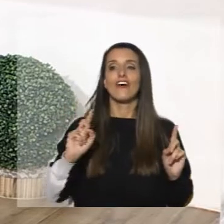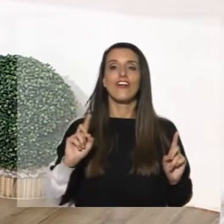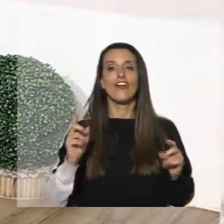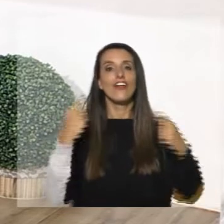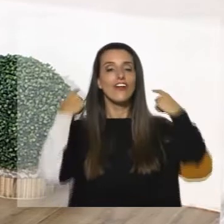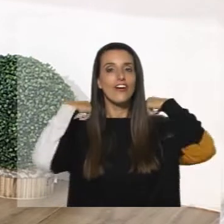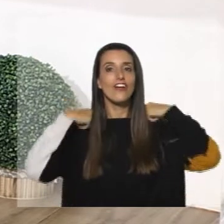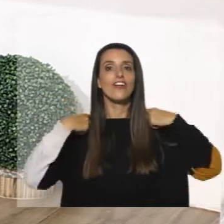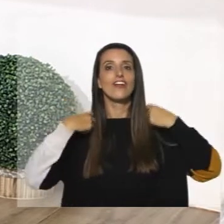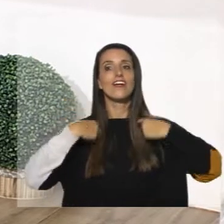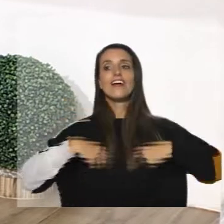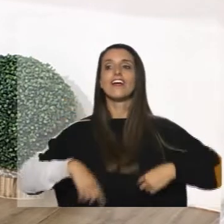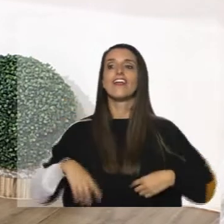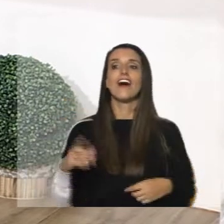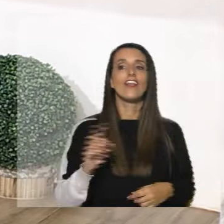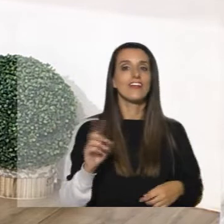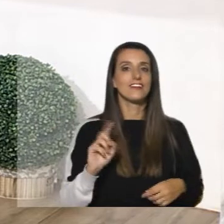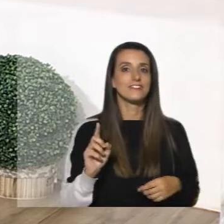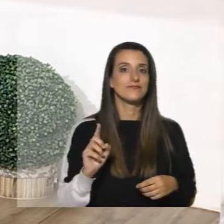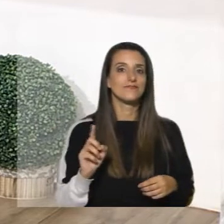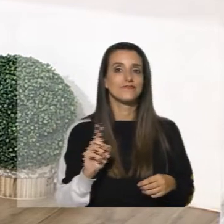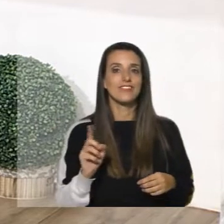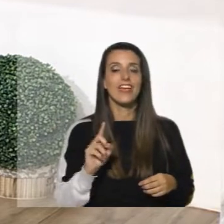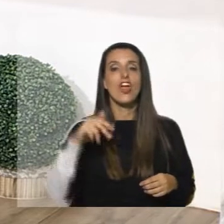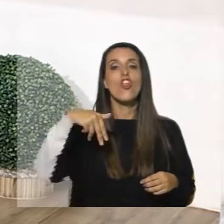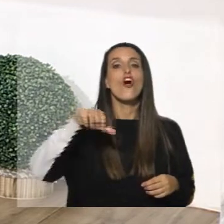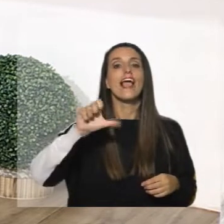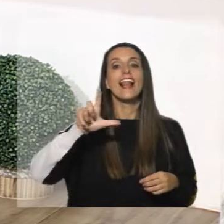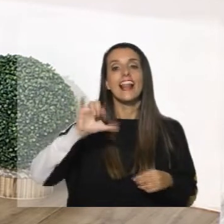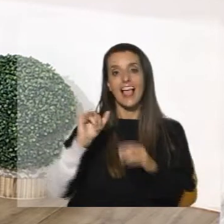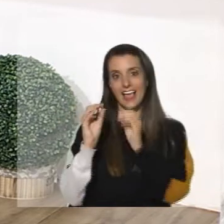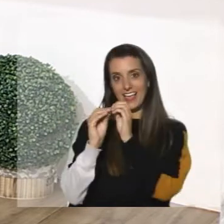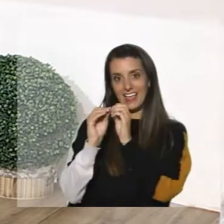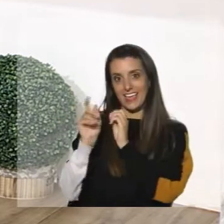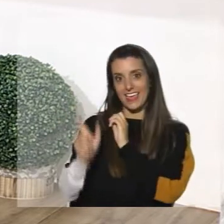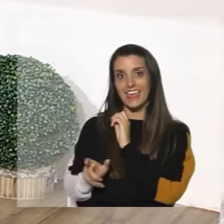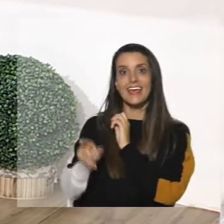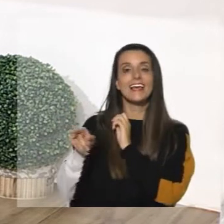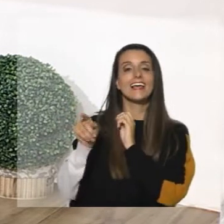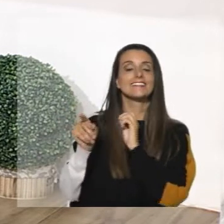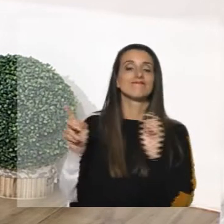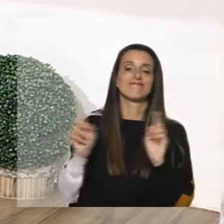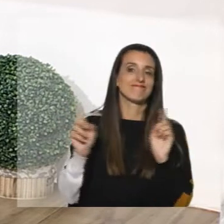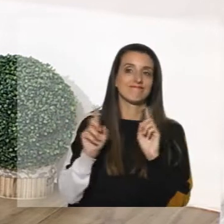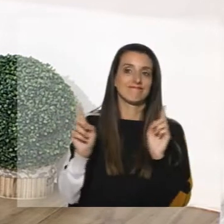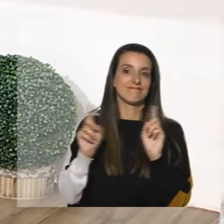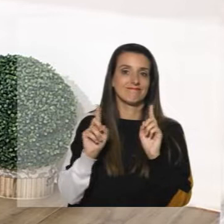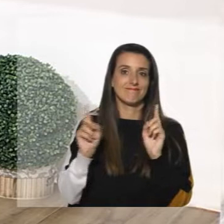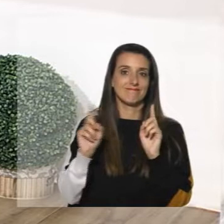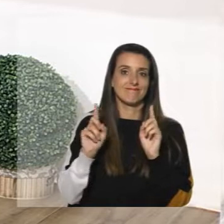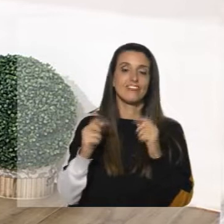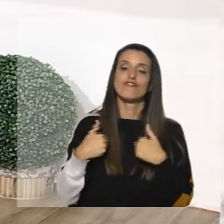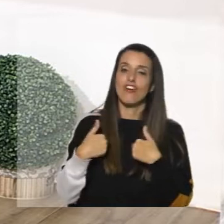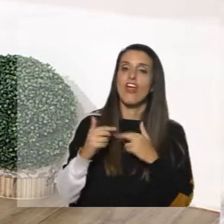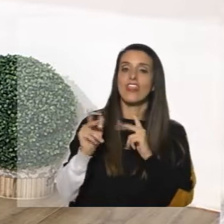fue. Está con... No, se no, fue. No. No está con puse bajo mucha perfil. Ficha en alguien que no, no sé si voy se a decir lo merecía. Que